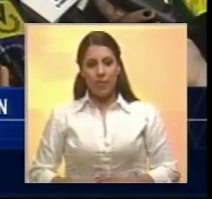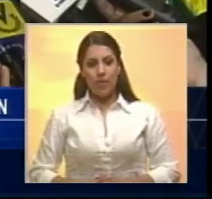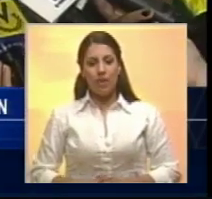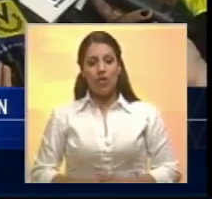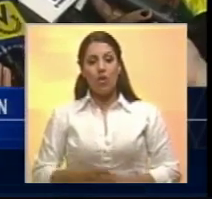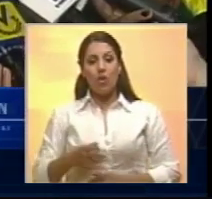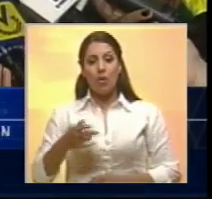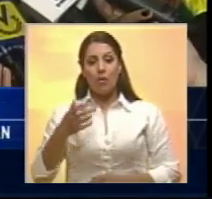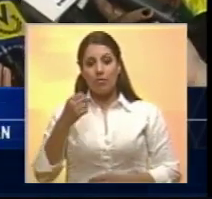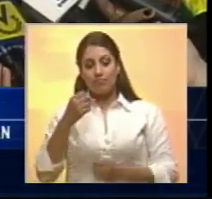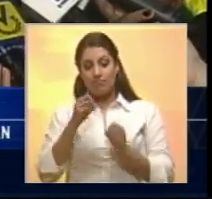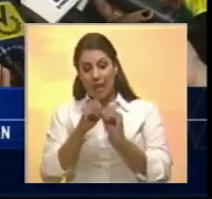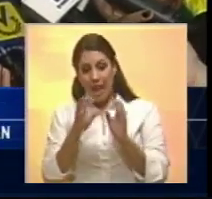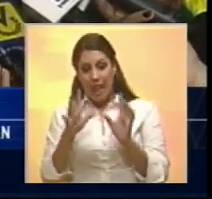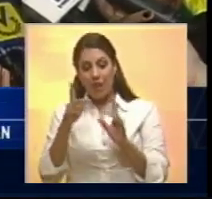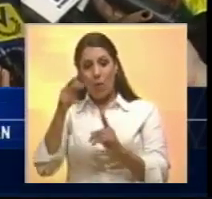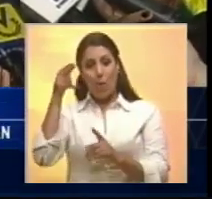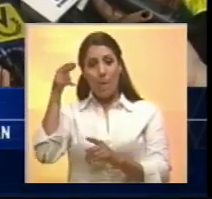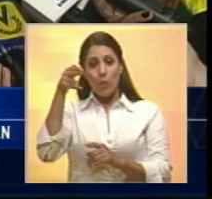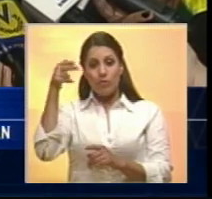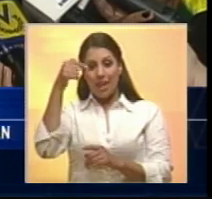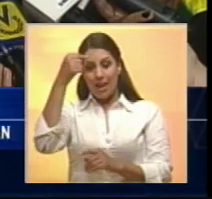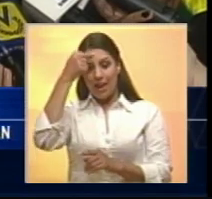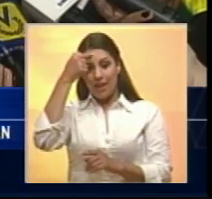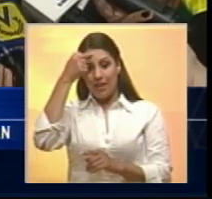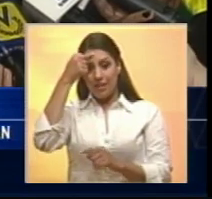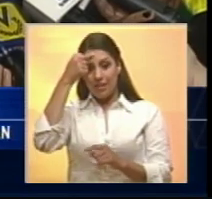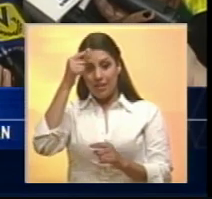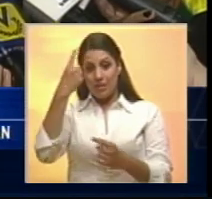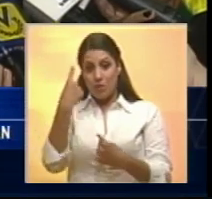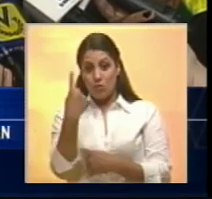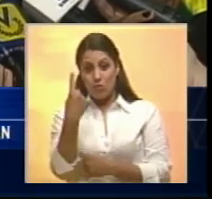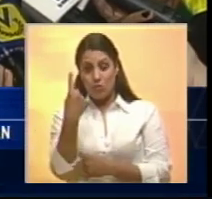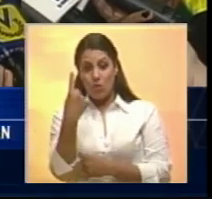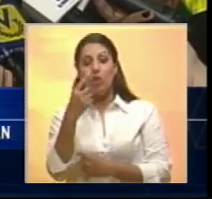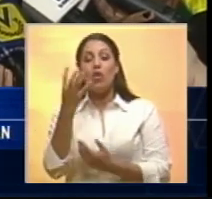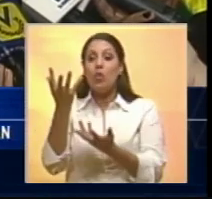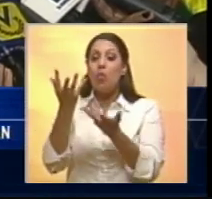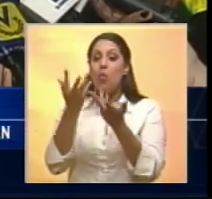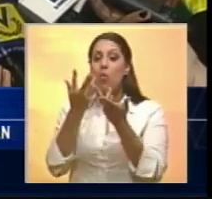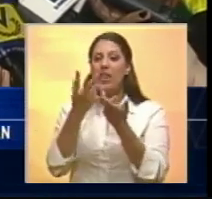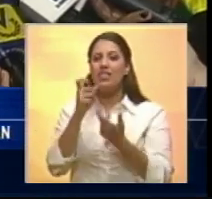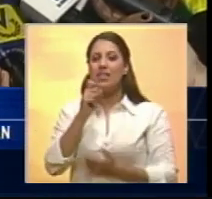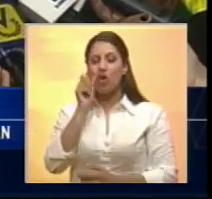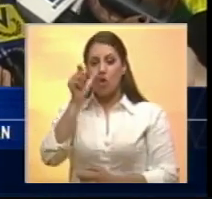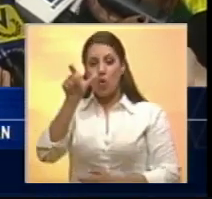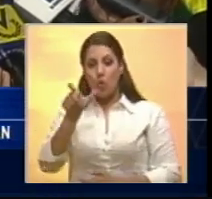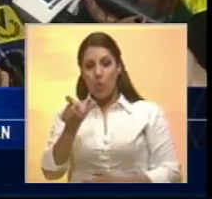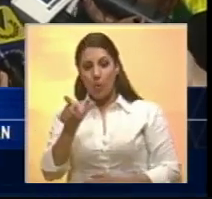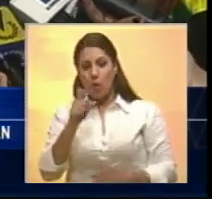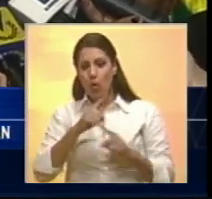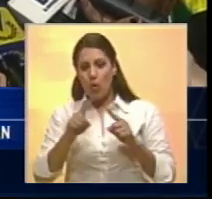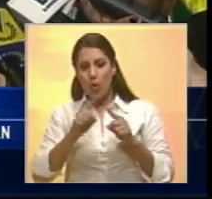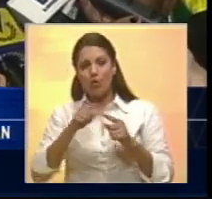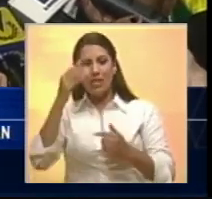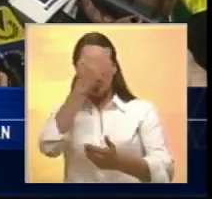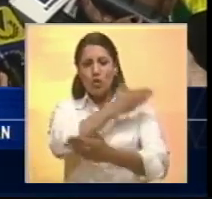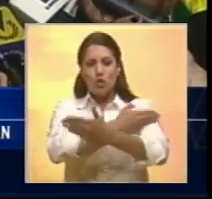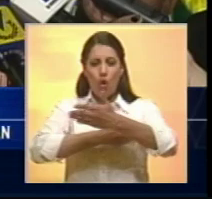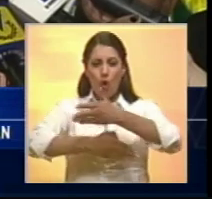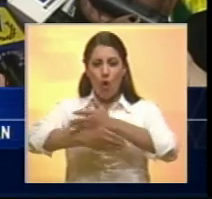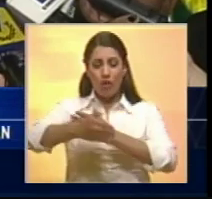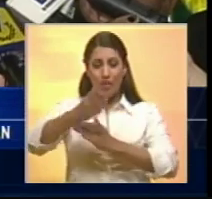Con un tiro certero en la cabeza. Y a decir de lo que nos informa el señor Herrera, fue